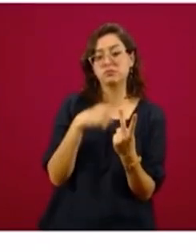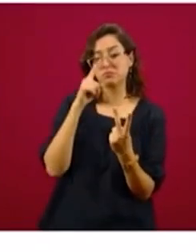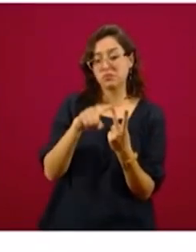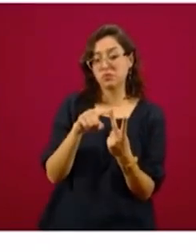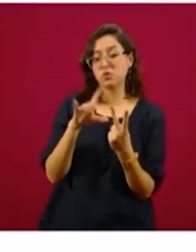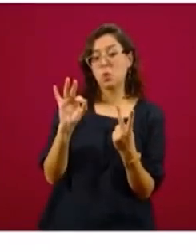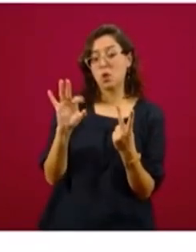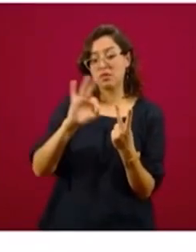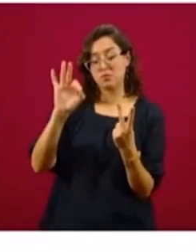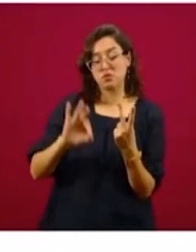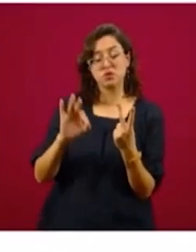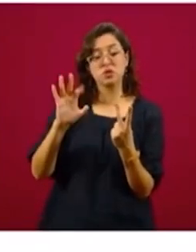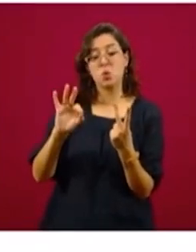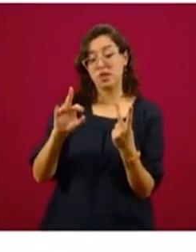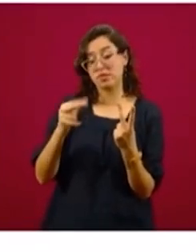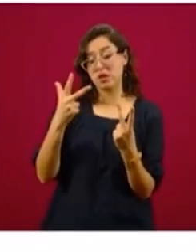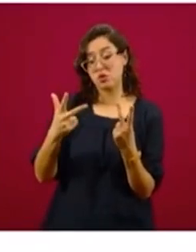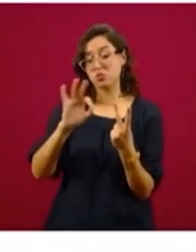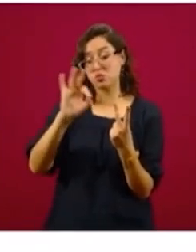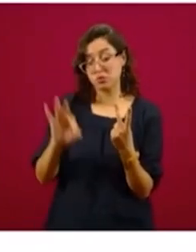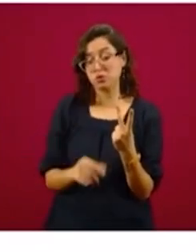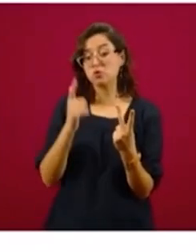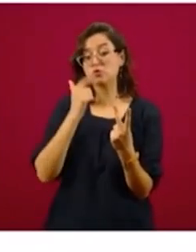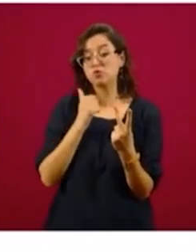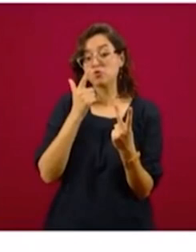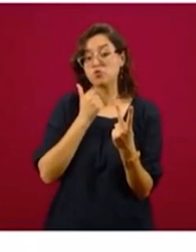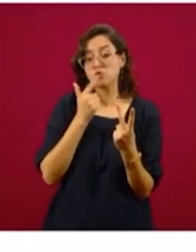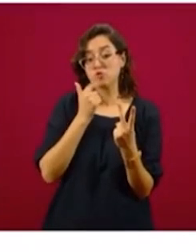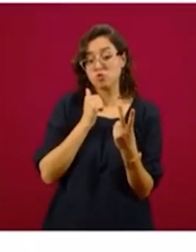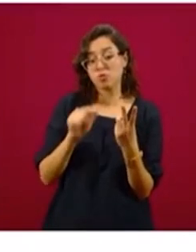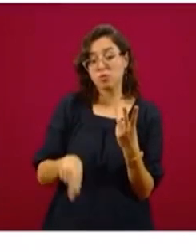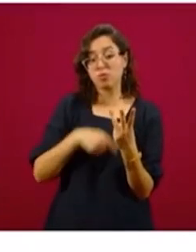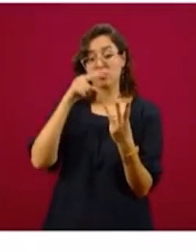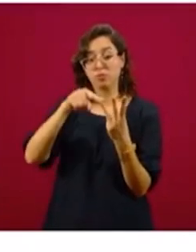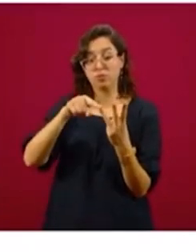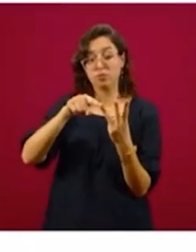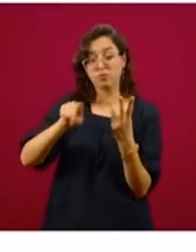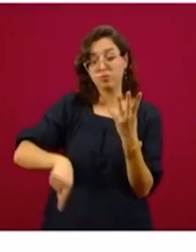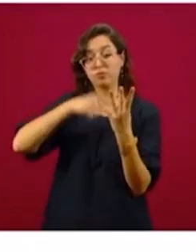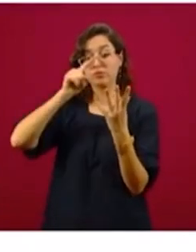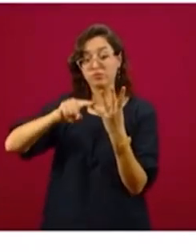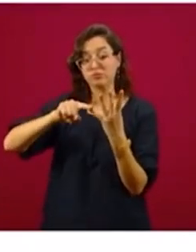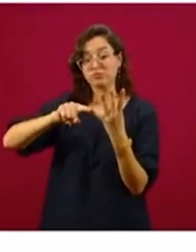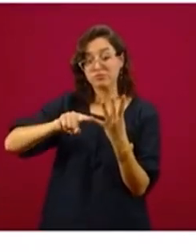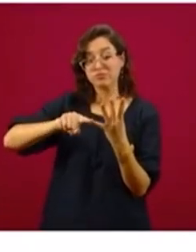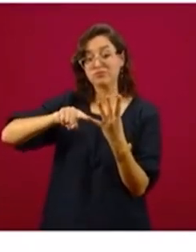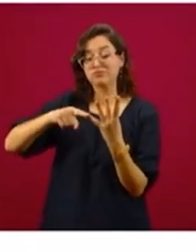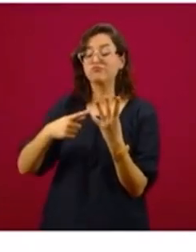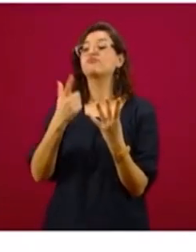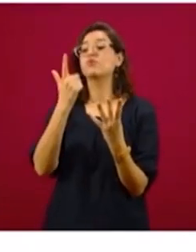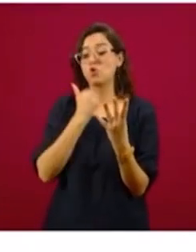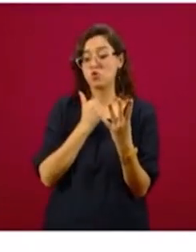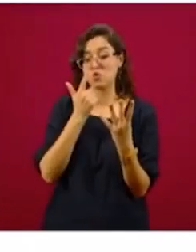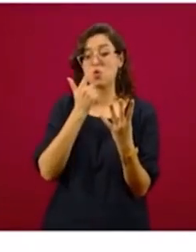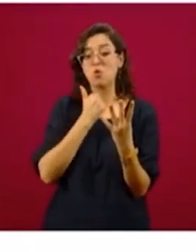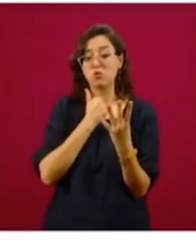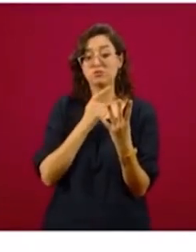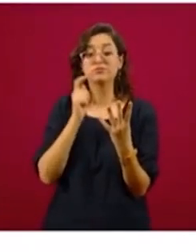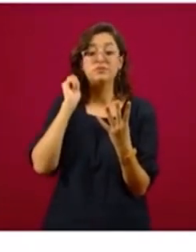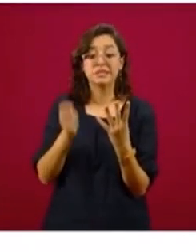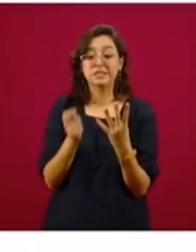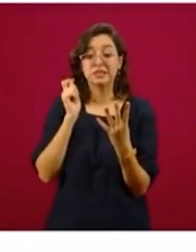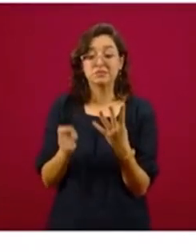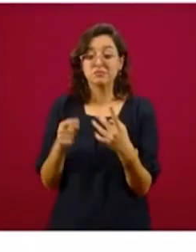más de 40 por ciento que es 48 por ciento y ambas tendencias están a la alza eso quiere decir que en los